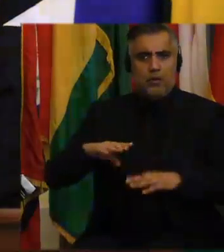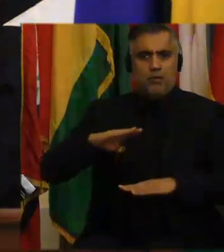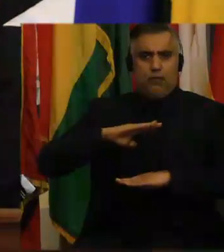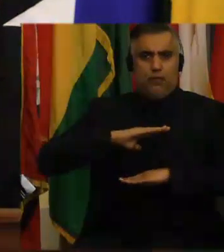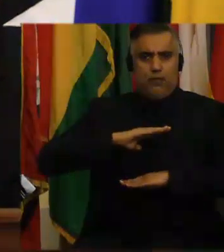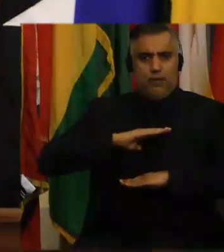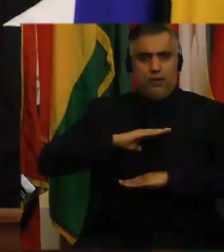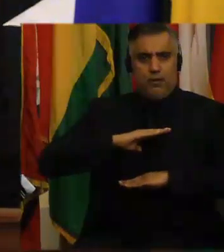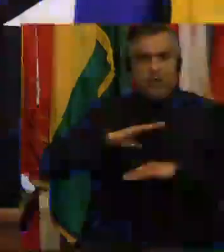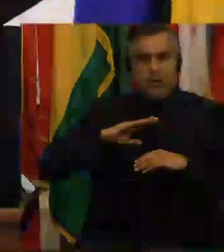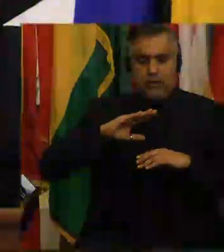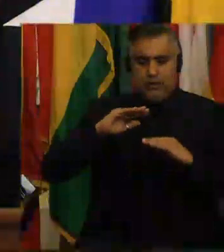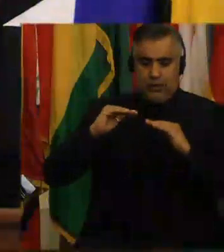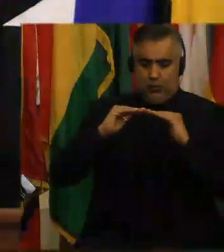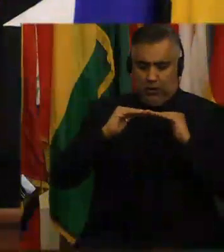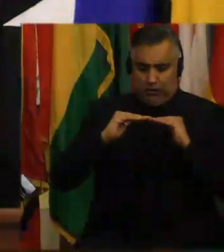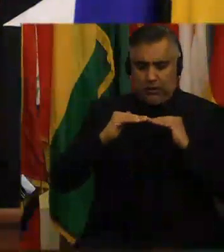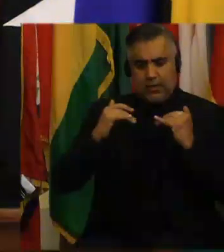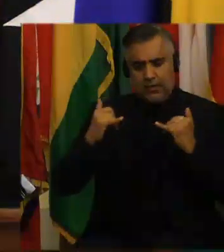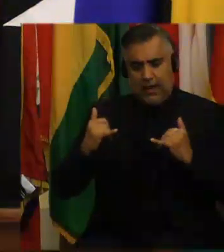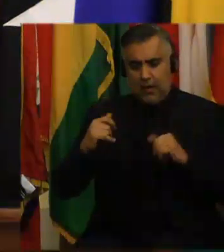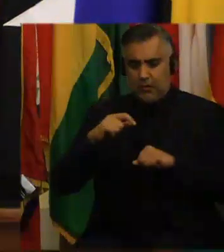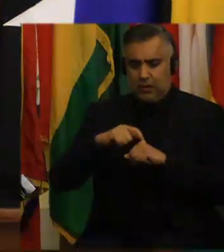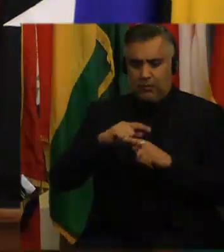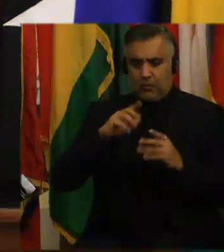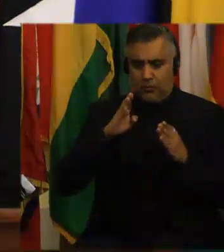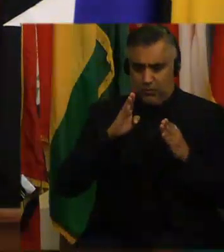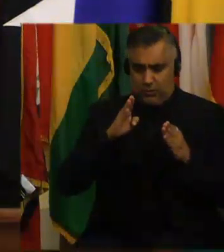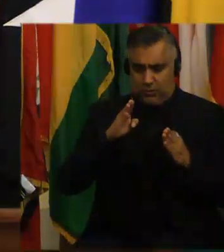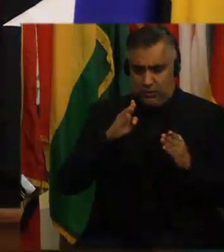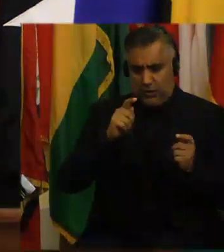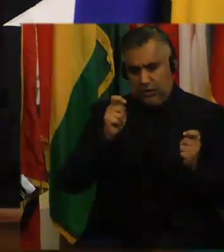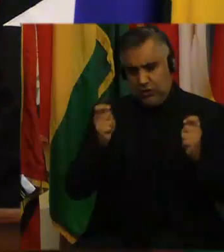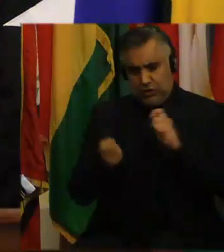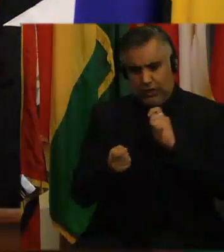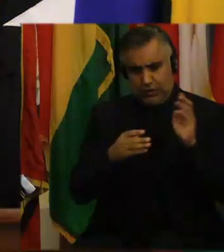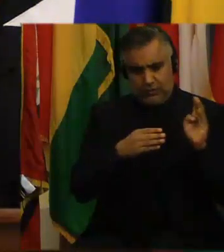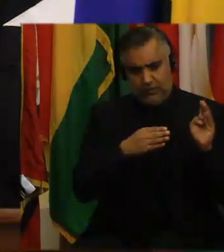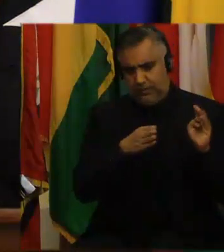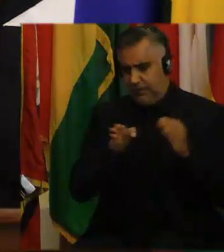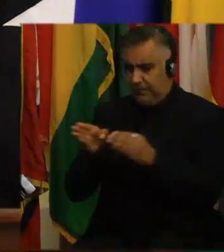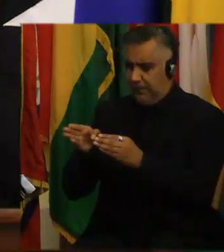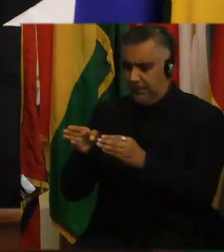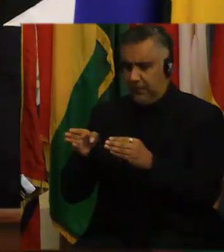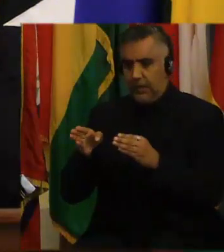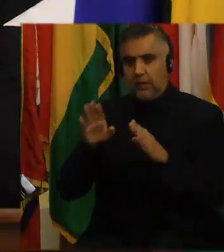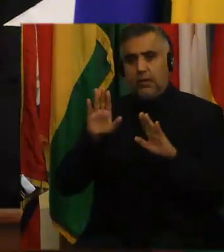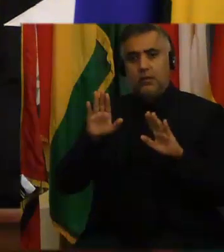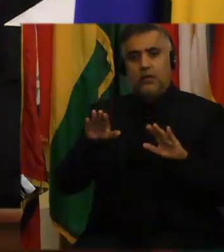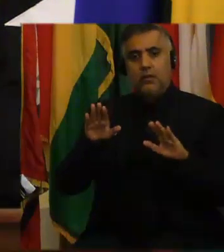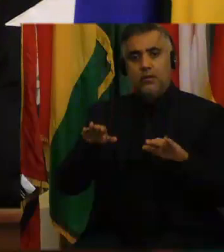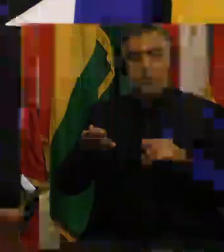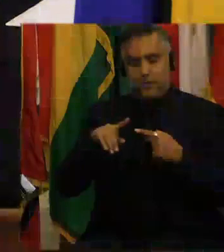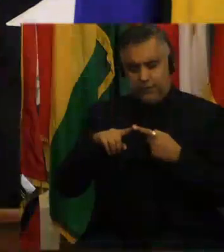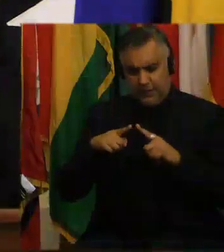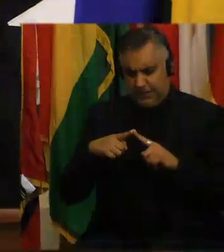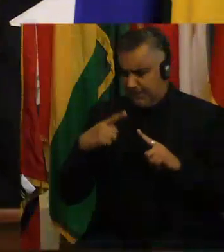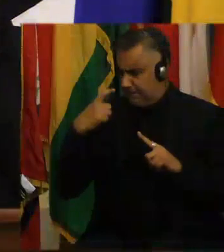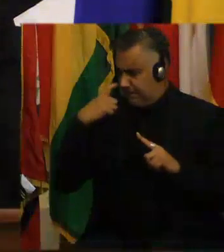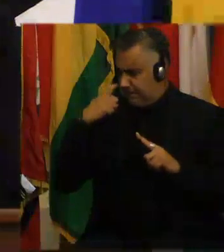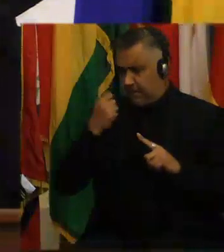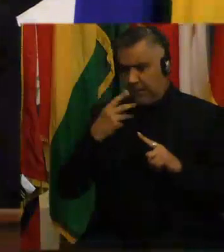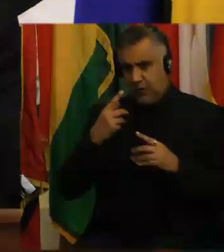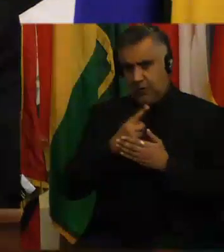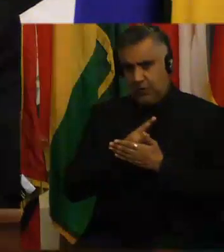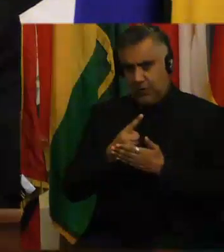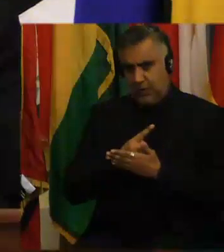para ello. Amigas y amigos, en las últimas semanas una mujer fue lanzada por